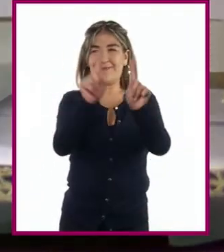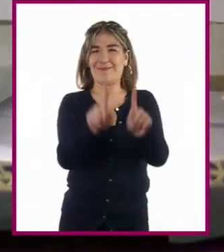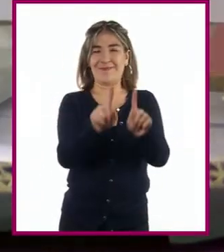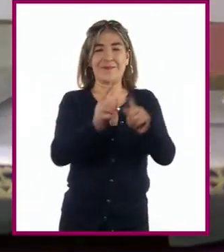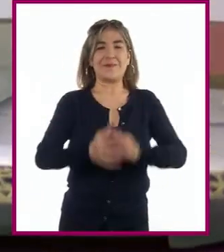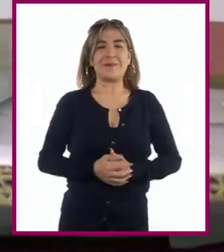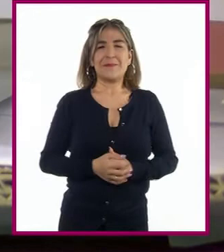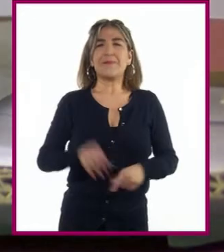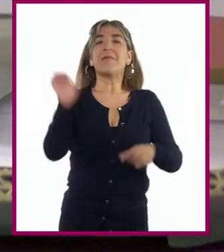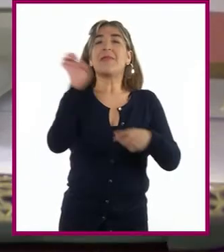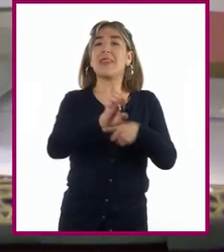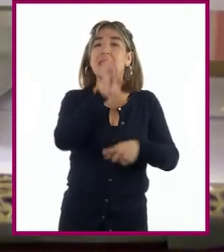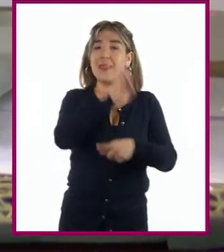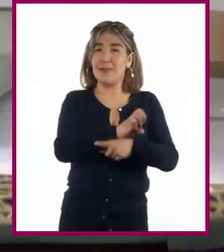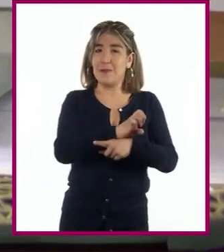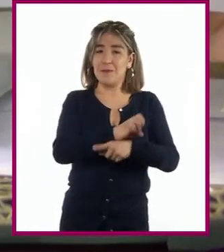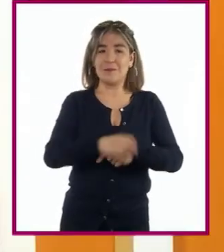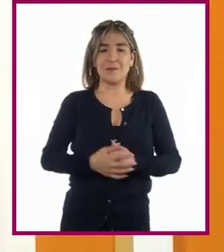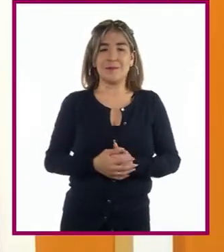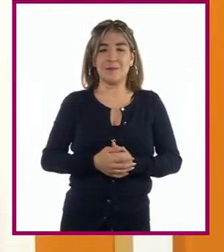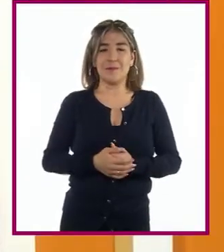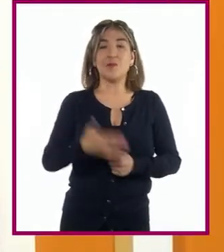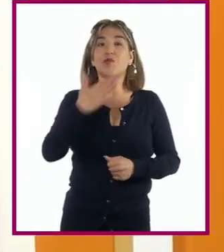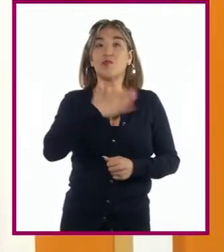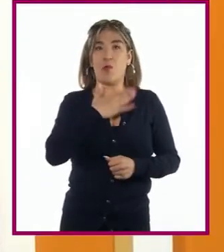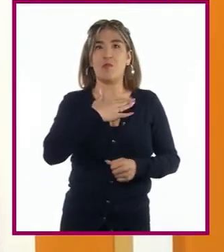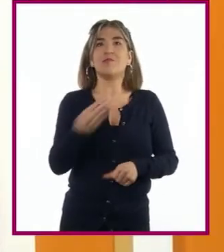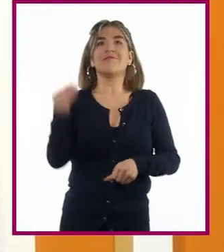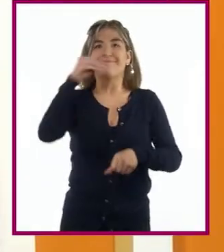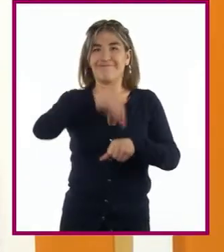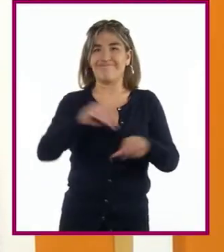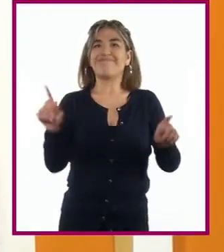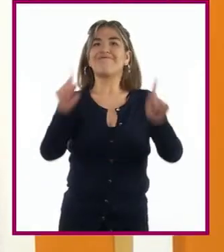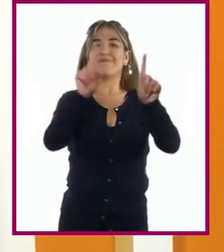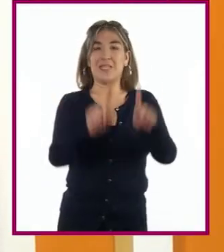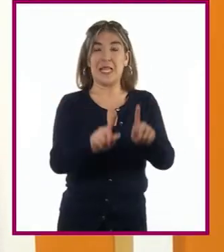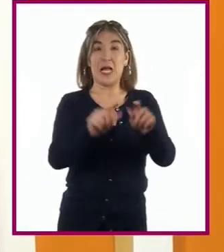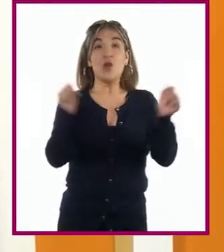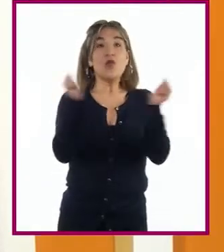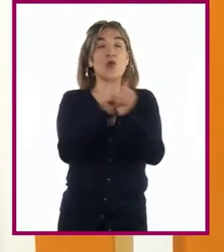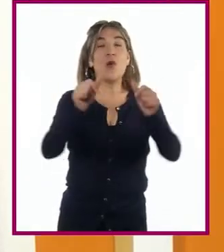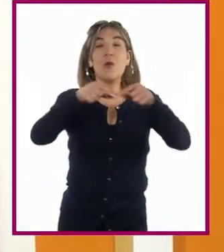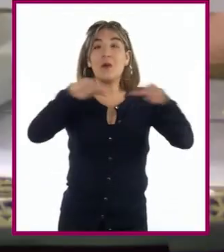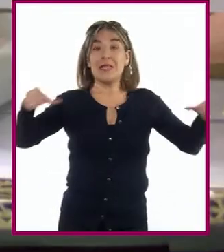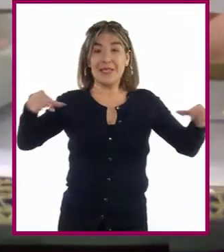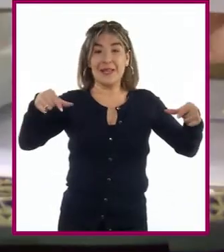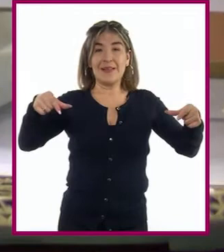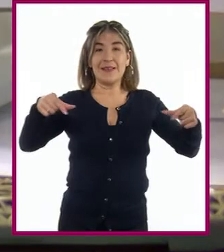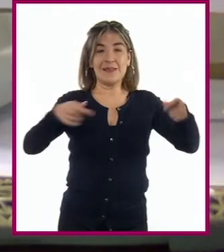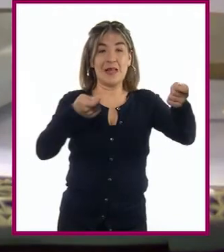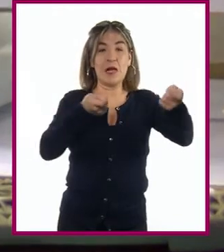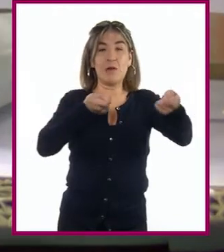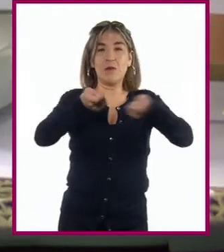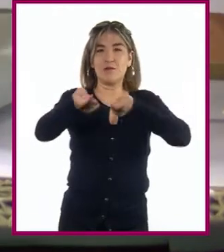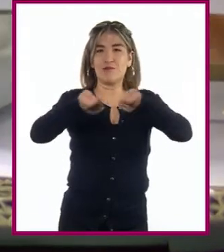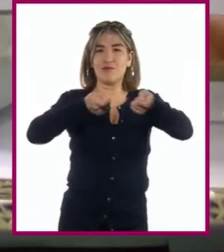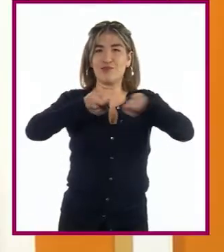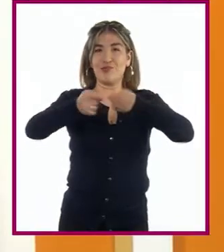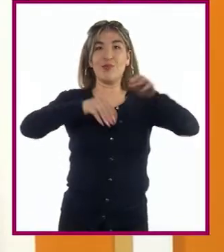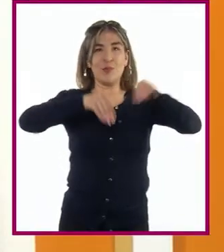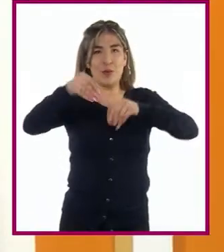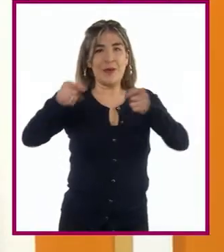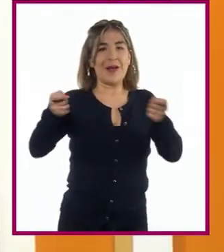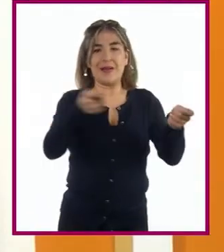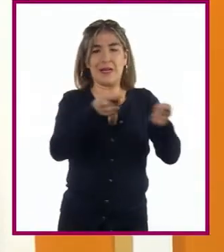Y entonces, yo puse a los personajes aquí y con la regla, por supuesto, que los puedo mover. Pero eso no es